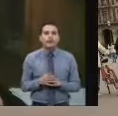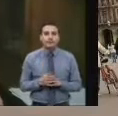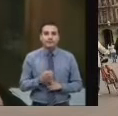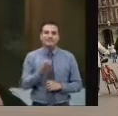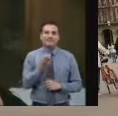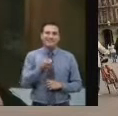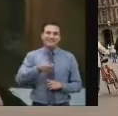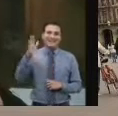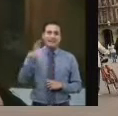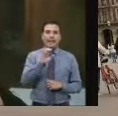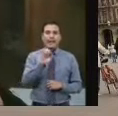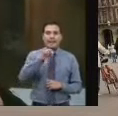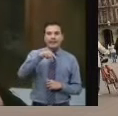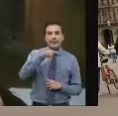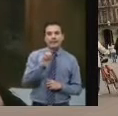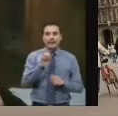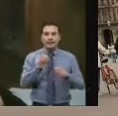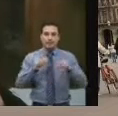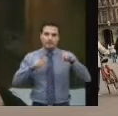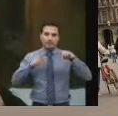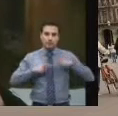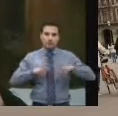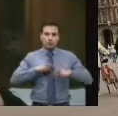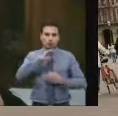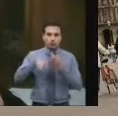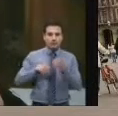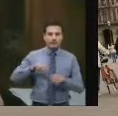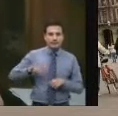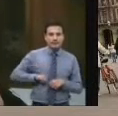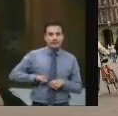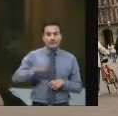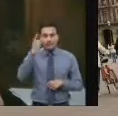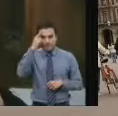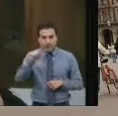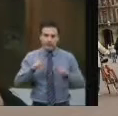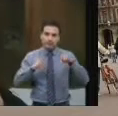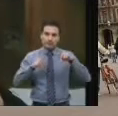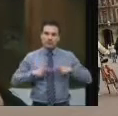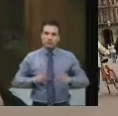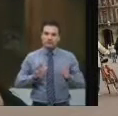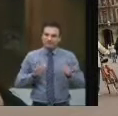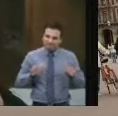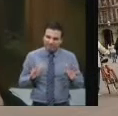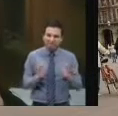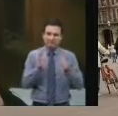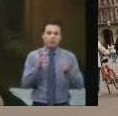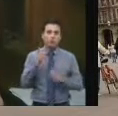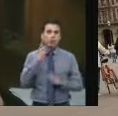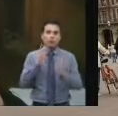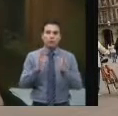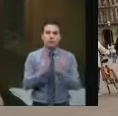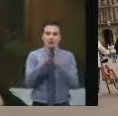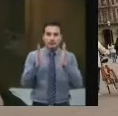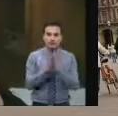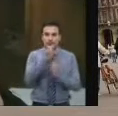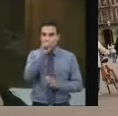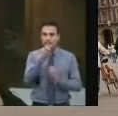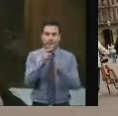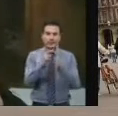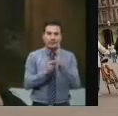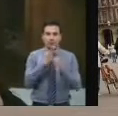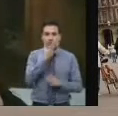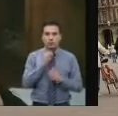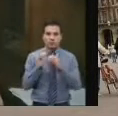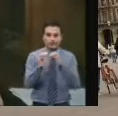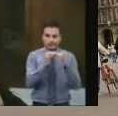público que tienen como fin constitucional promover la participación del pueblo en la vida democrática, fomentar el principio de paridad de género,